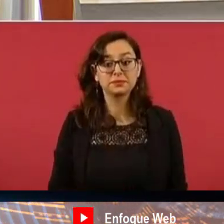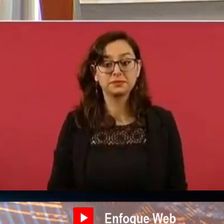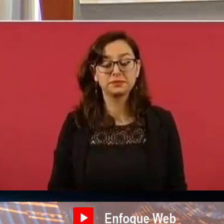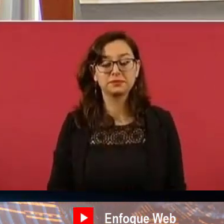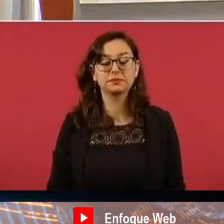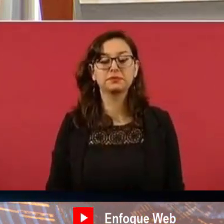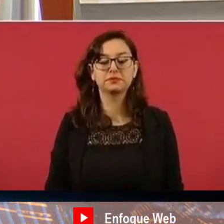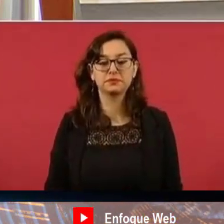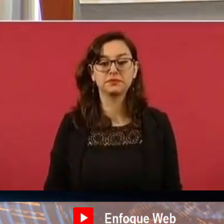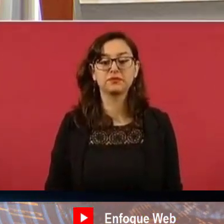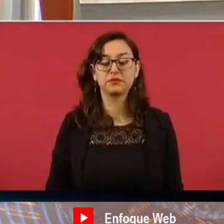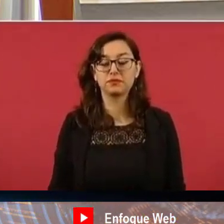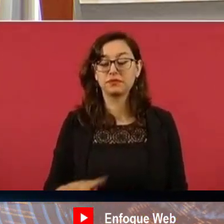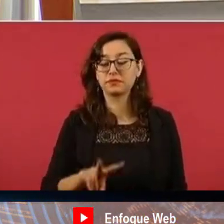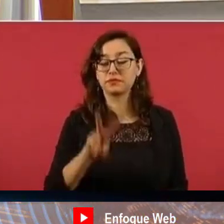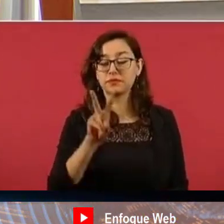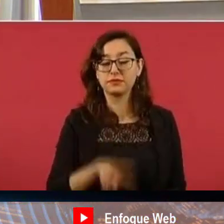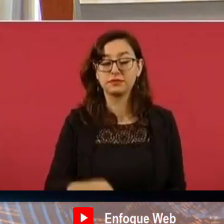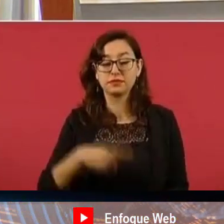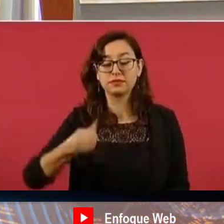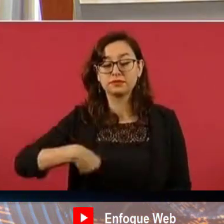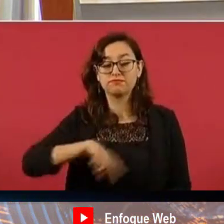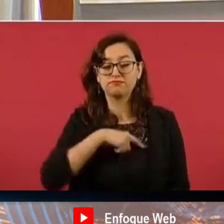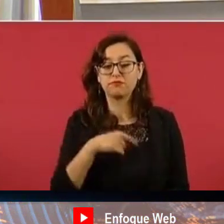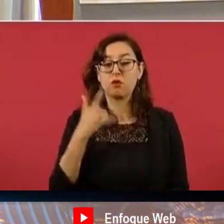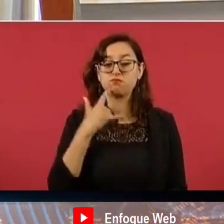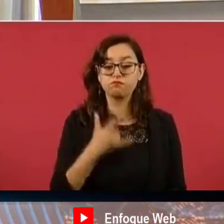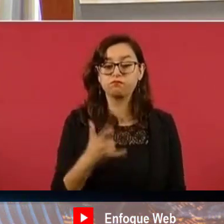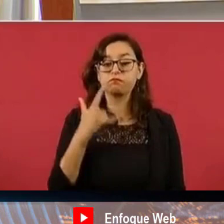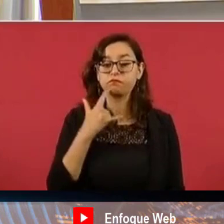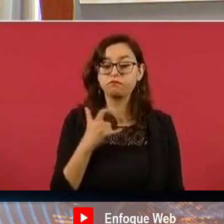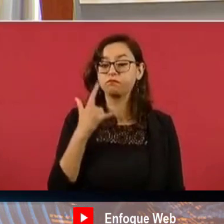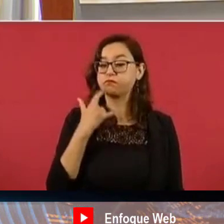haciendo un trabajo como nunca de búsqueda.